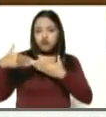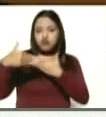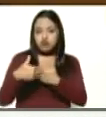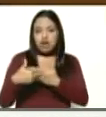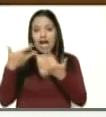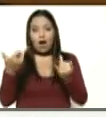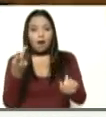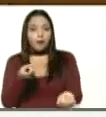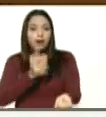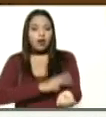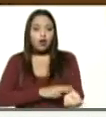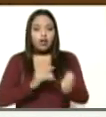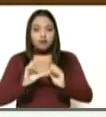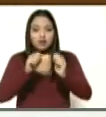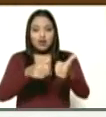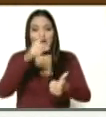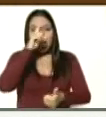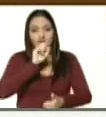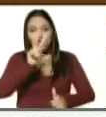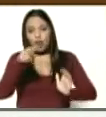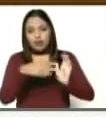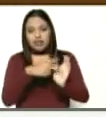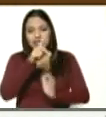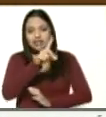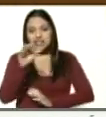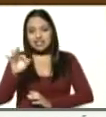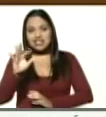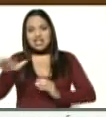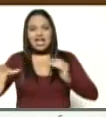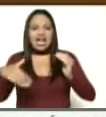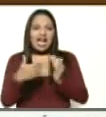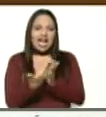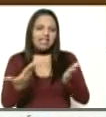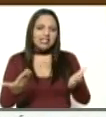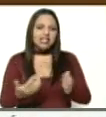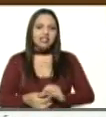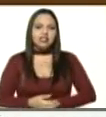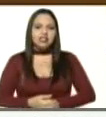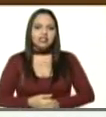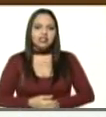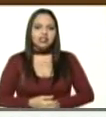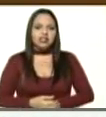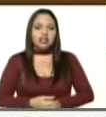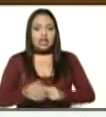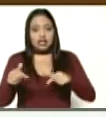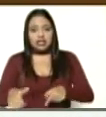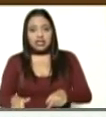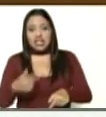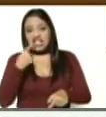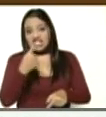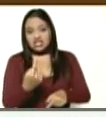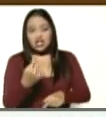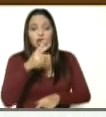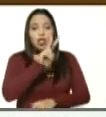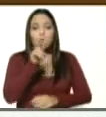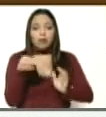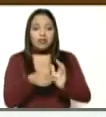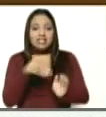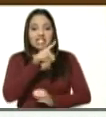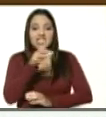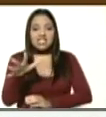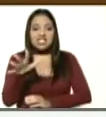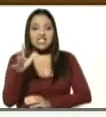recrudeciendo desde el año 2013 para acá, con el hito del año 2015 de declararnos como una amenaza inusual